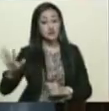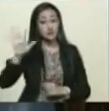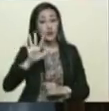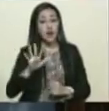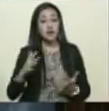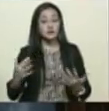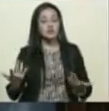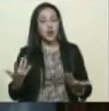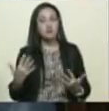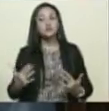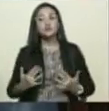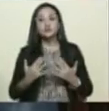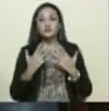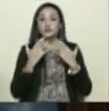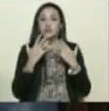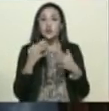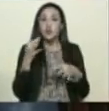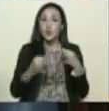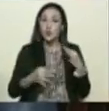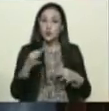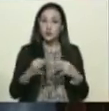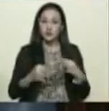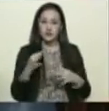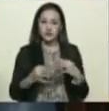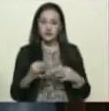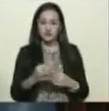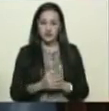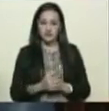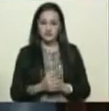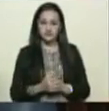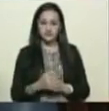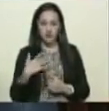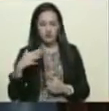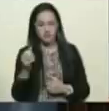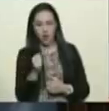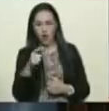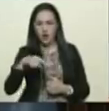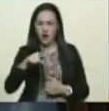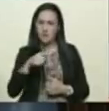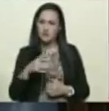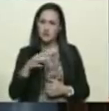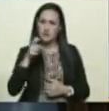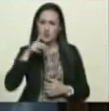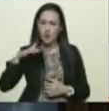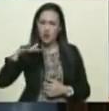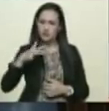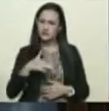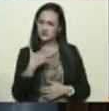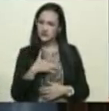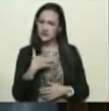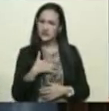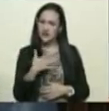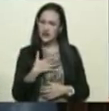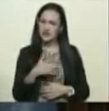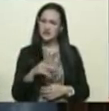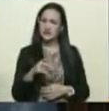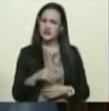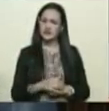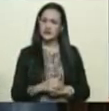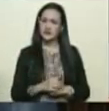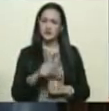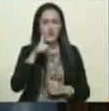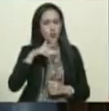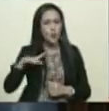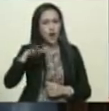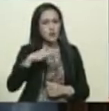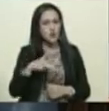justicia que es lo que yo percibo en este momento el pueblo siente el pueblo de venezuela siente que